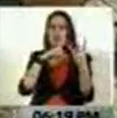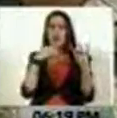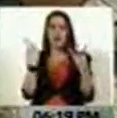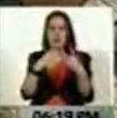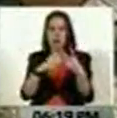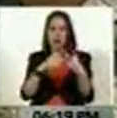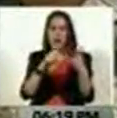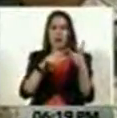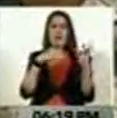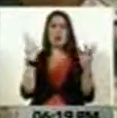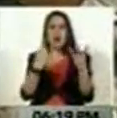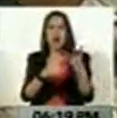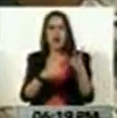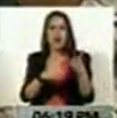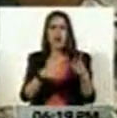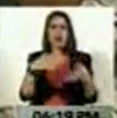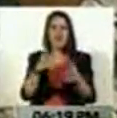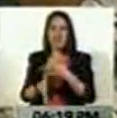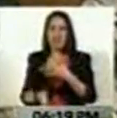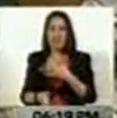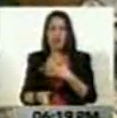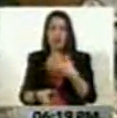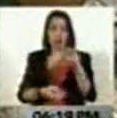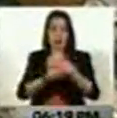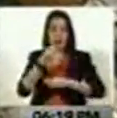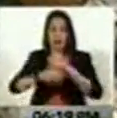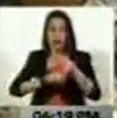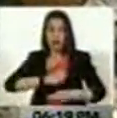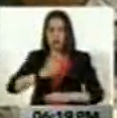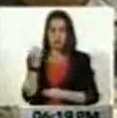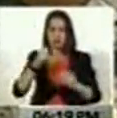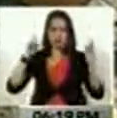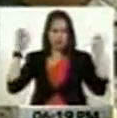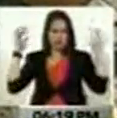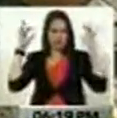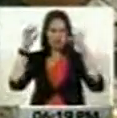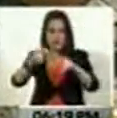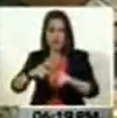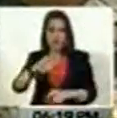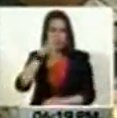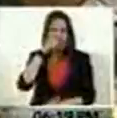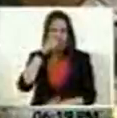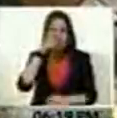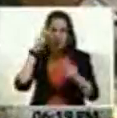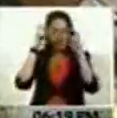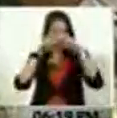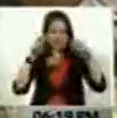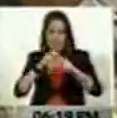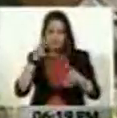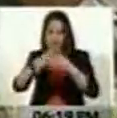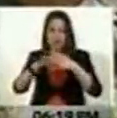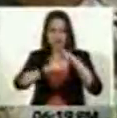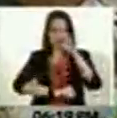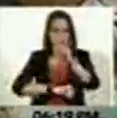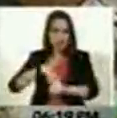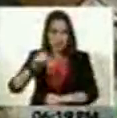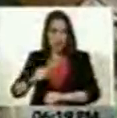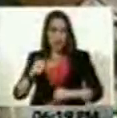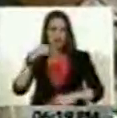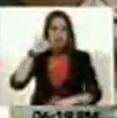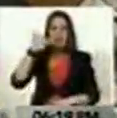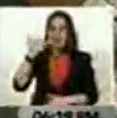Winche. Precisamente pues vamos a dar la orden para el despliegue en este momento y posteriormente daremos los teléfonos de